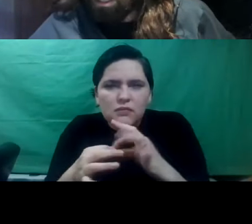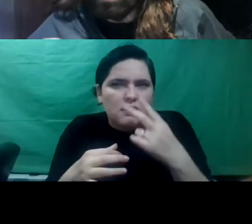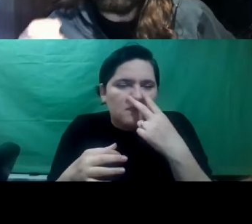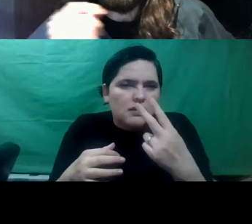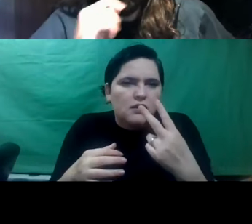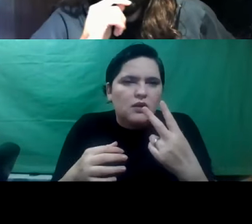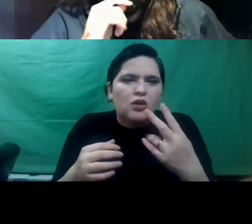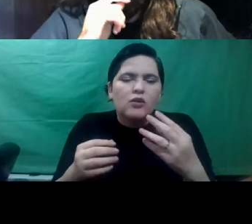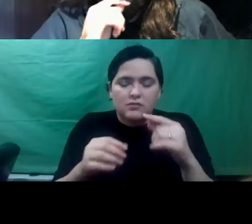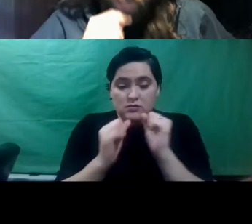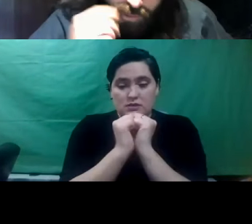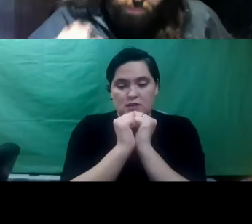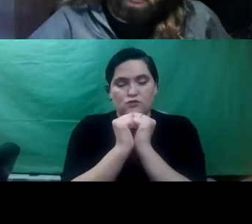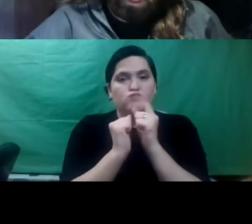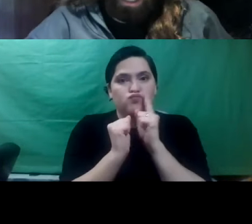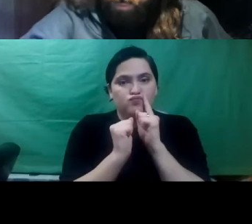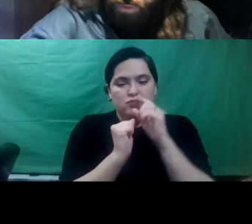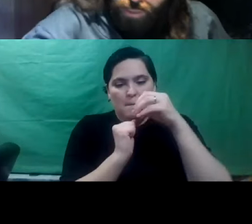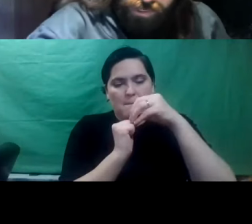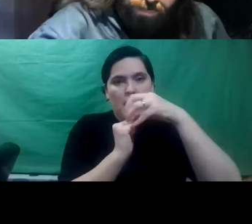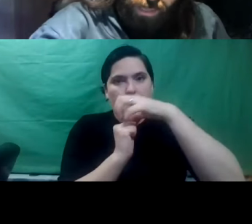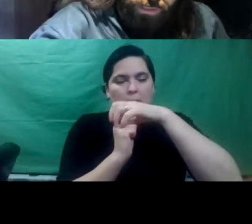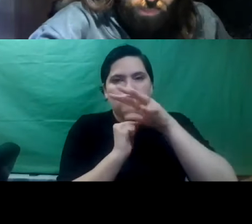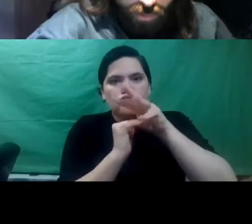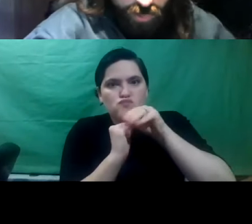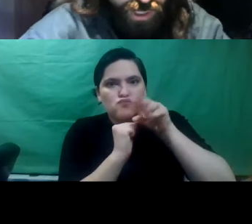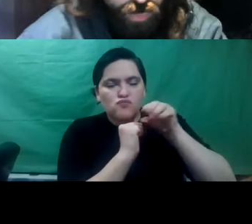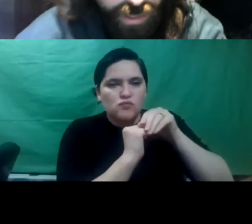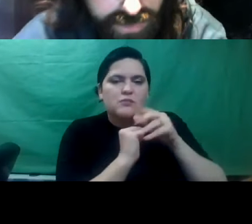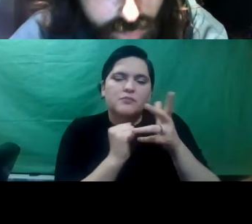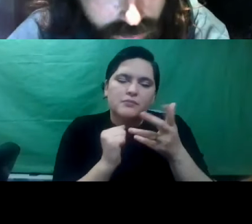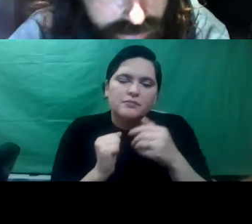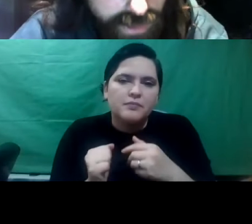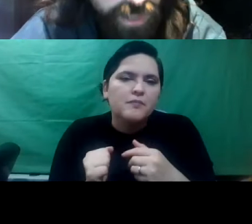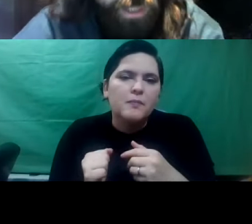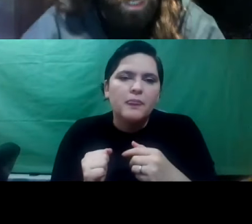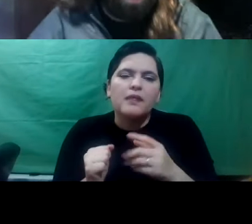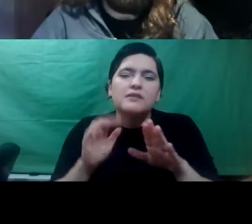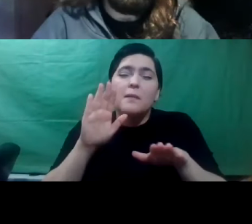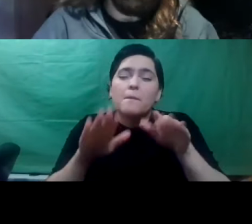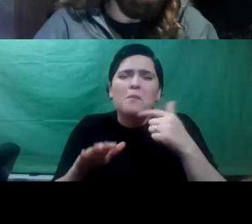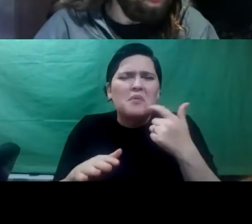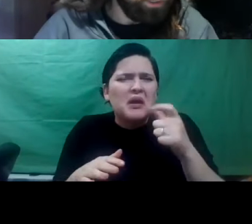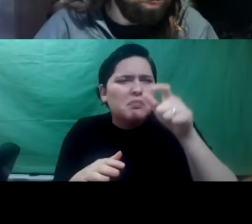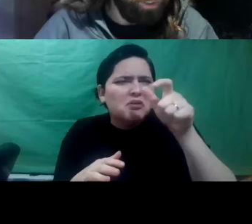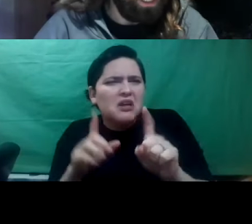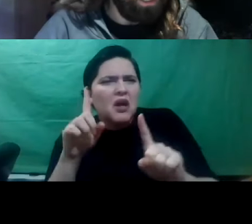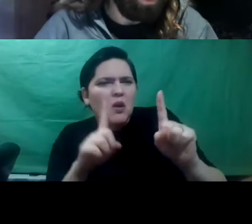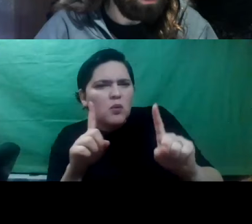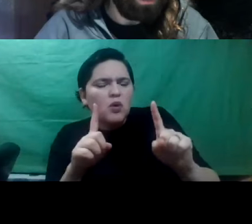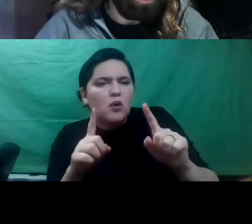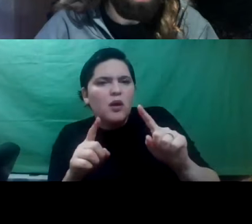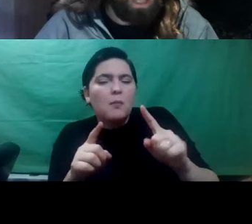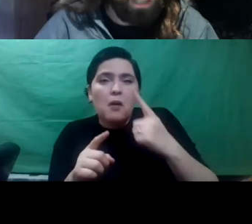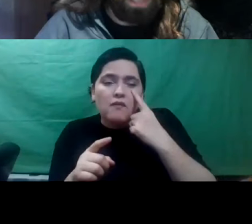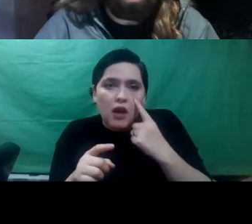densidad de ciertas zonas del cerebro. Entonces acá de nuevo, de repente, para el misterio de por qué algunas personas, digamos, drogas psicodélicas les